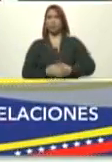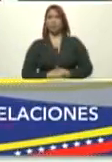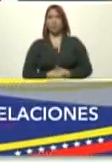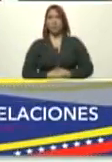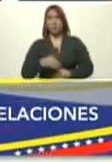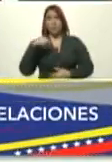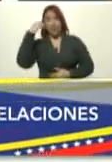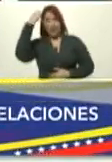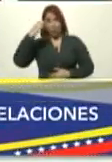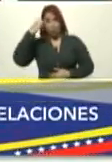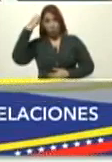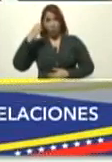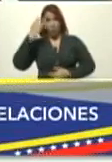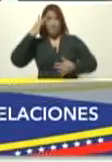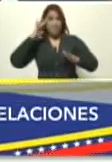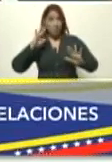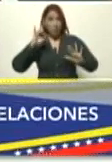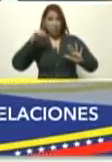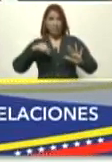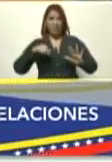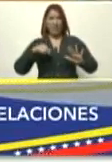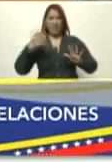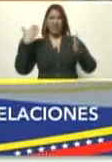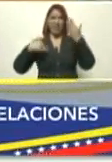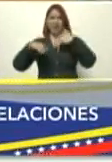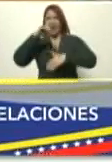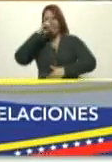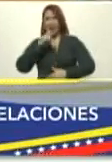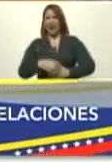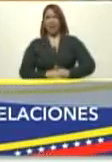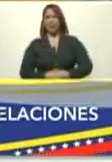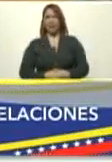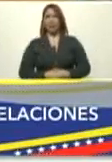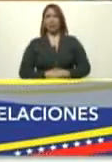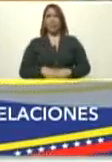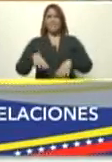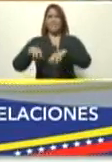Europa lo ha pretendido desde la época de la invasión nazi de Hitler.